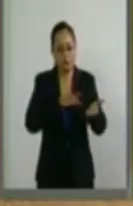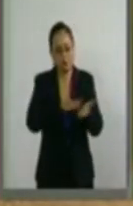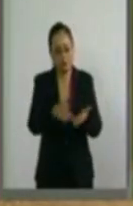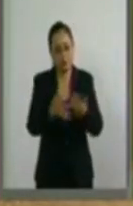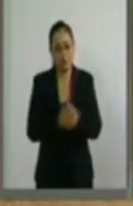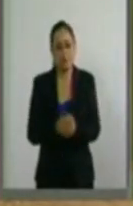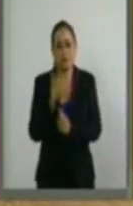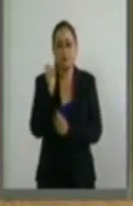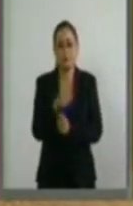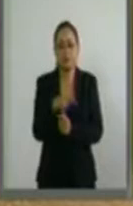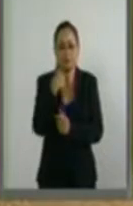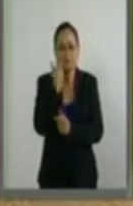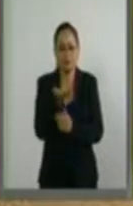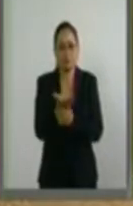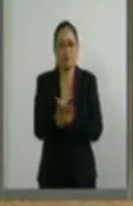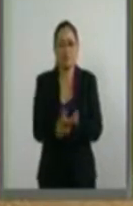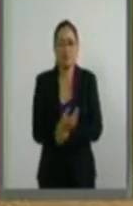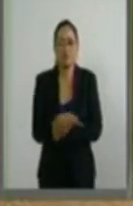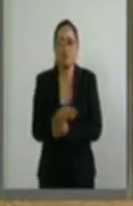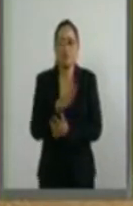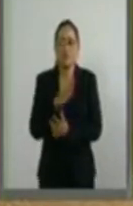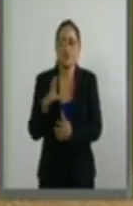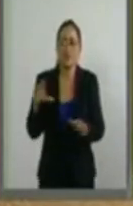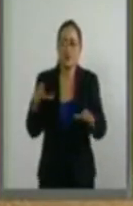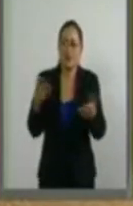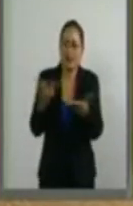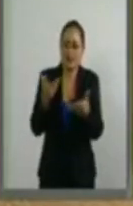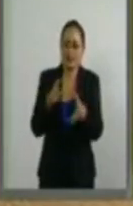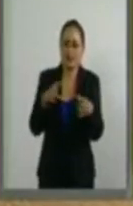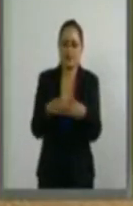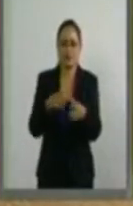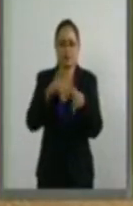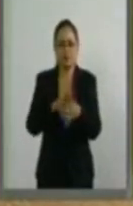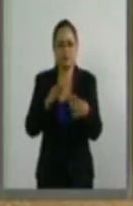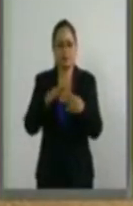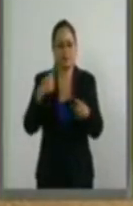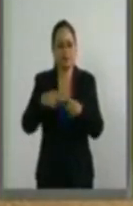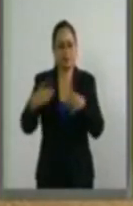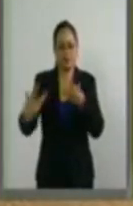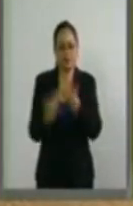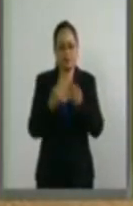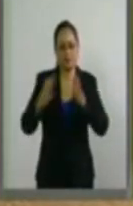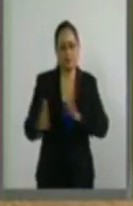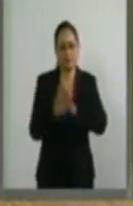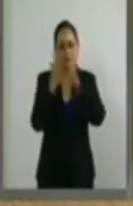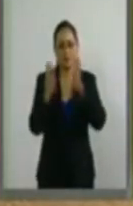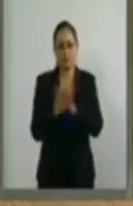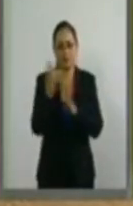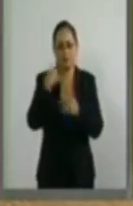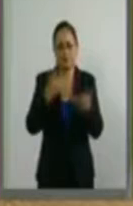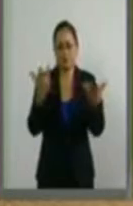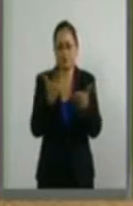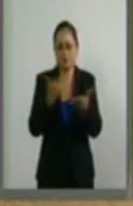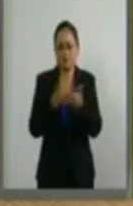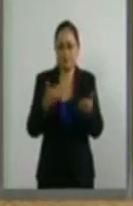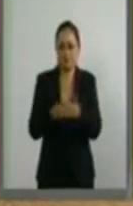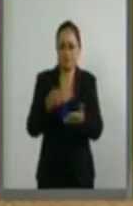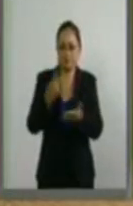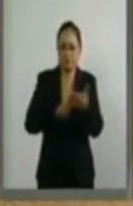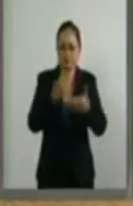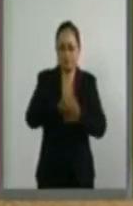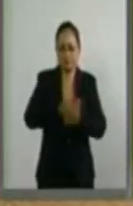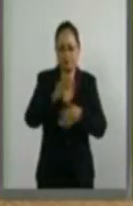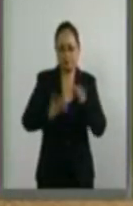Igualmente, quiero reconocer y mencionar ante ustedes a quienes participaron para hacer posible este proyecto